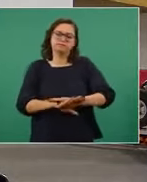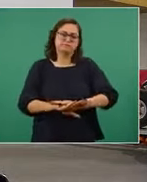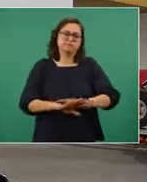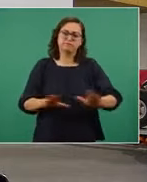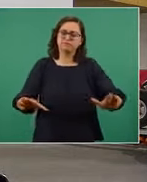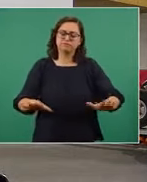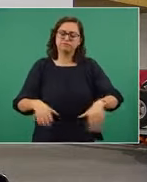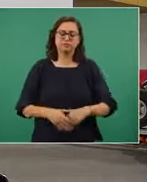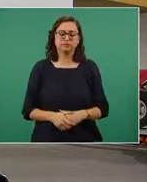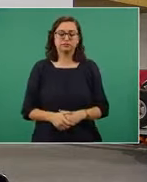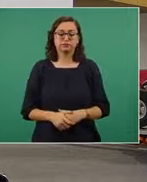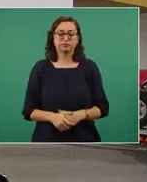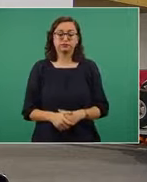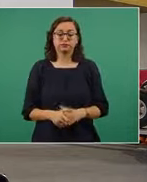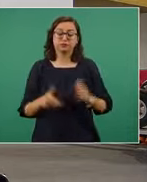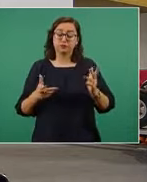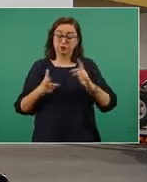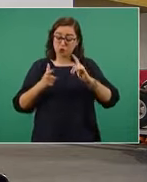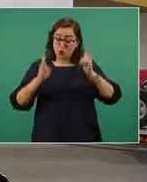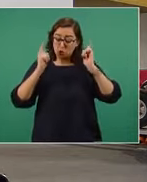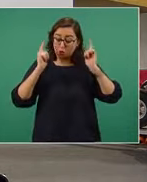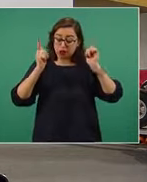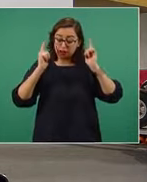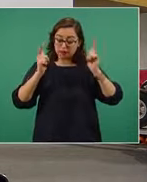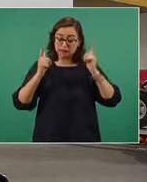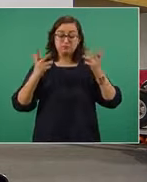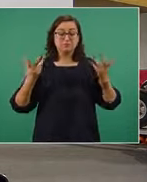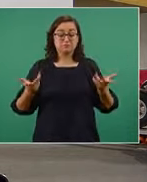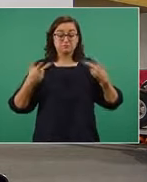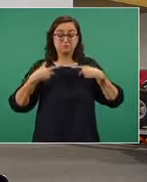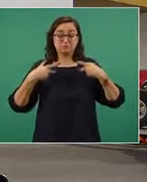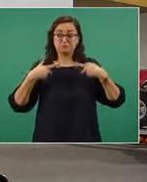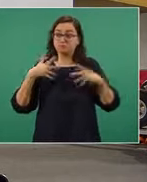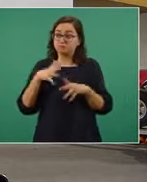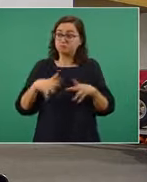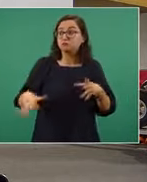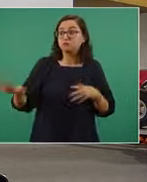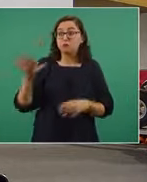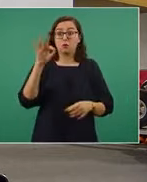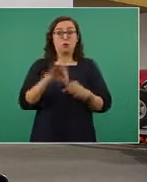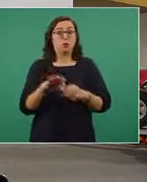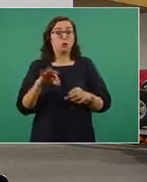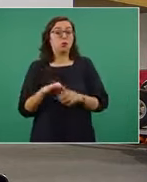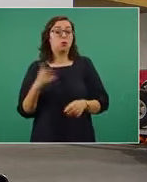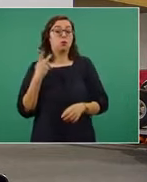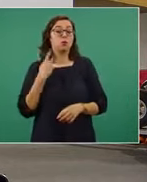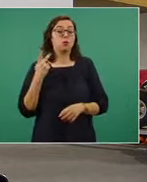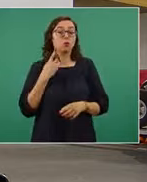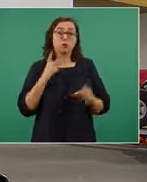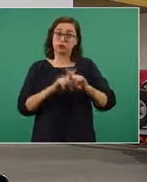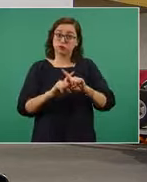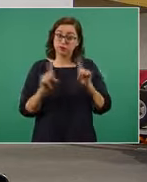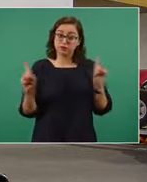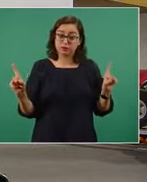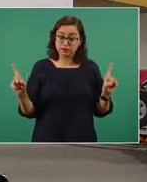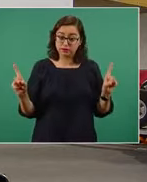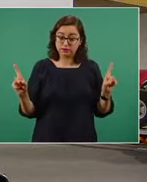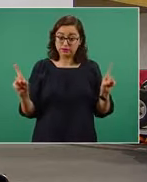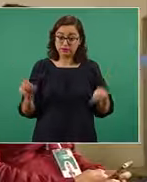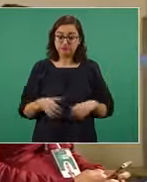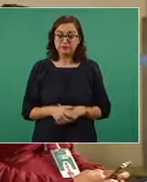personales. Esperemos que entiendan que el pueblo votó por otra forma de hacer política. Señor